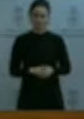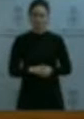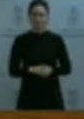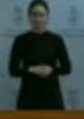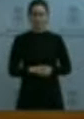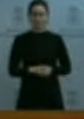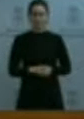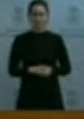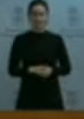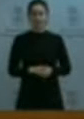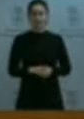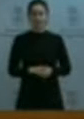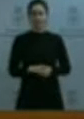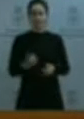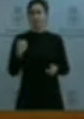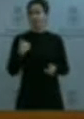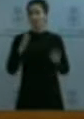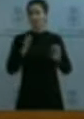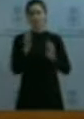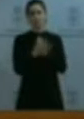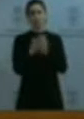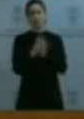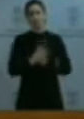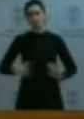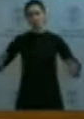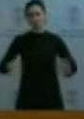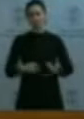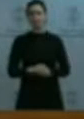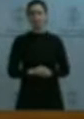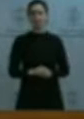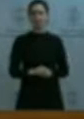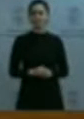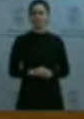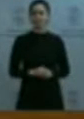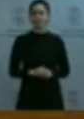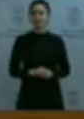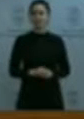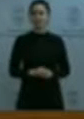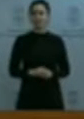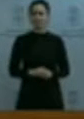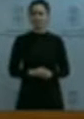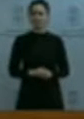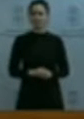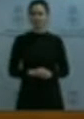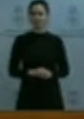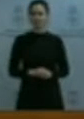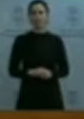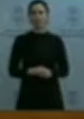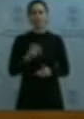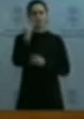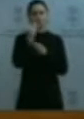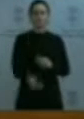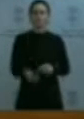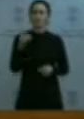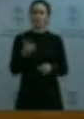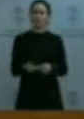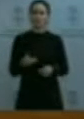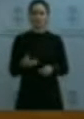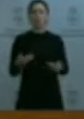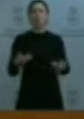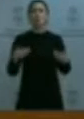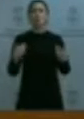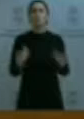tenía que decir. Y lo que sí creo que es importante y a resaltar es el asunto de la peritación. Bien, cuando